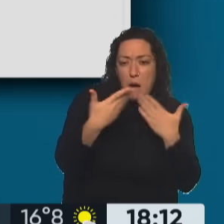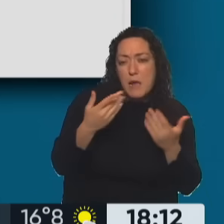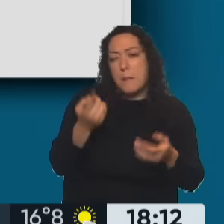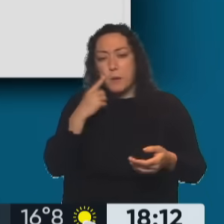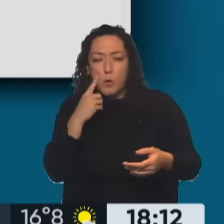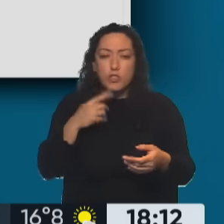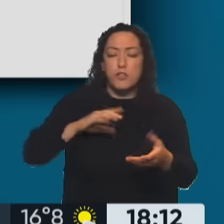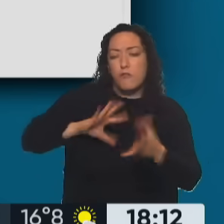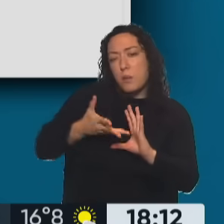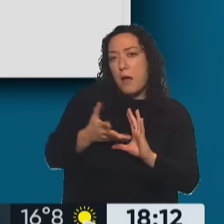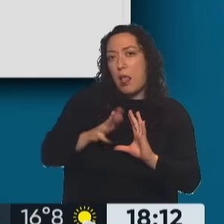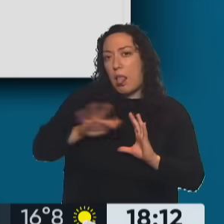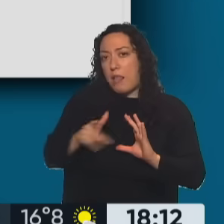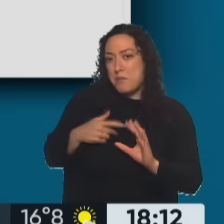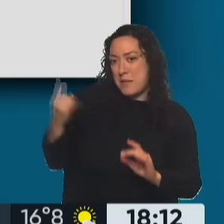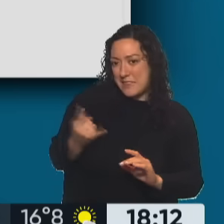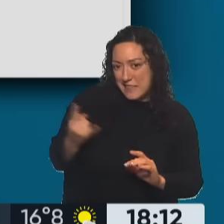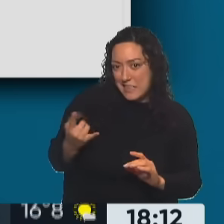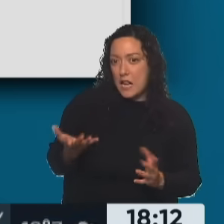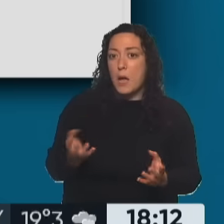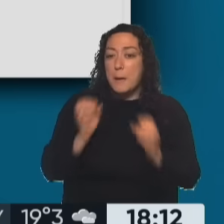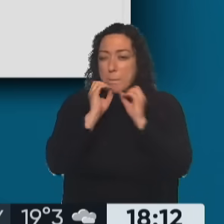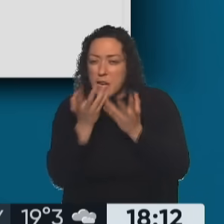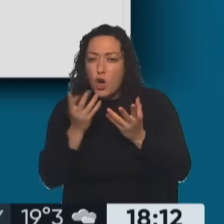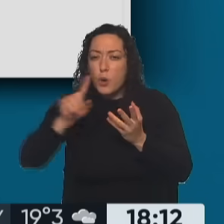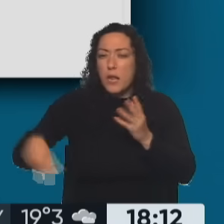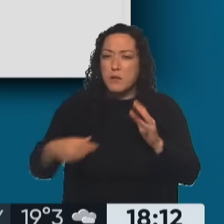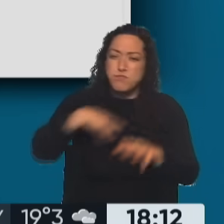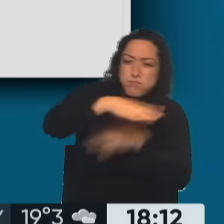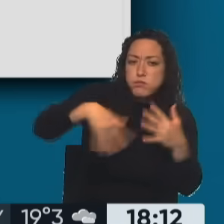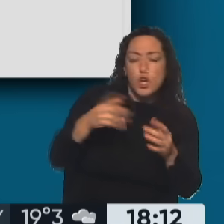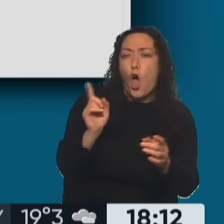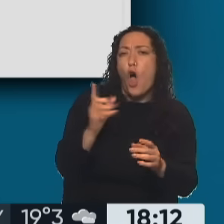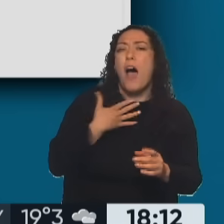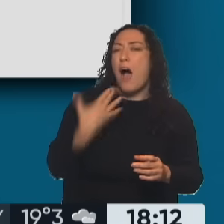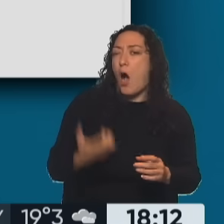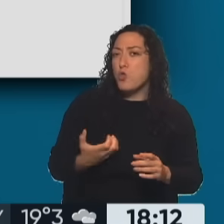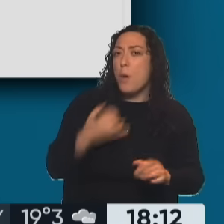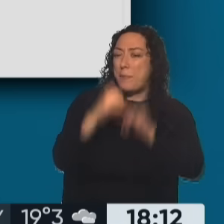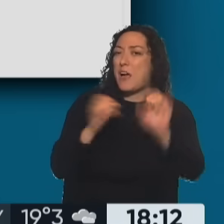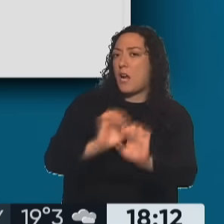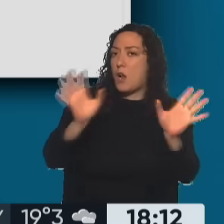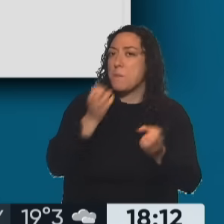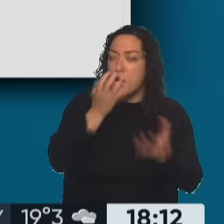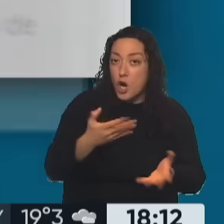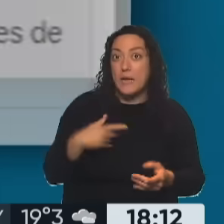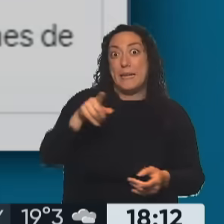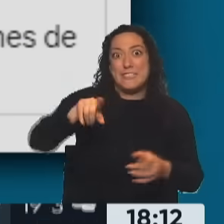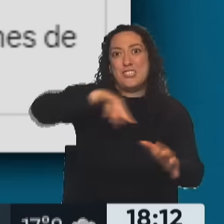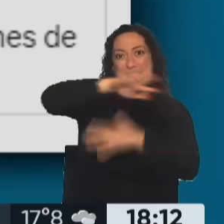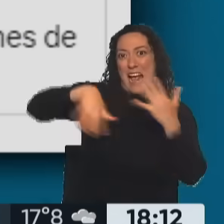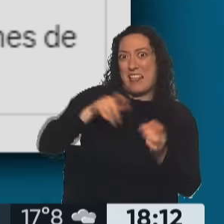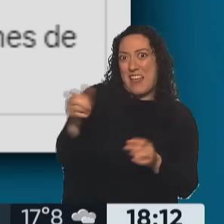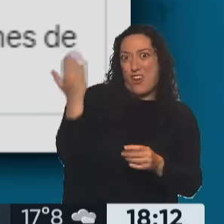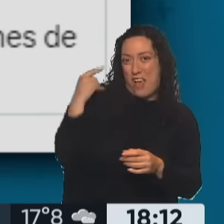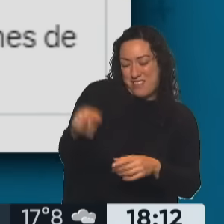través de la mentira. Sería bueno, le dice, que en lugar de generar pánico, explique los audios. Por eso recordaba recién, ¿no?, que viene de un escándalo Melconian.